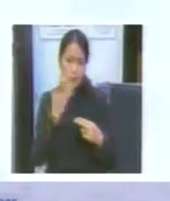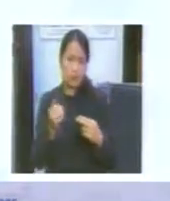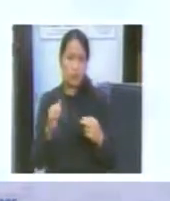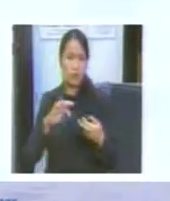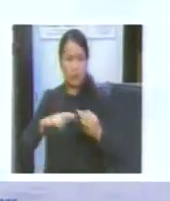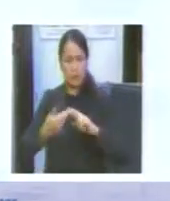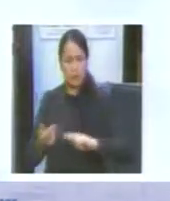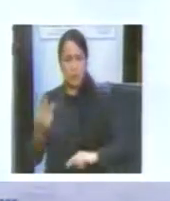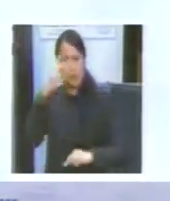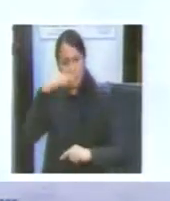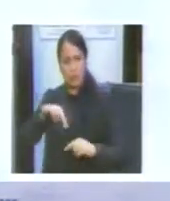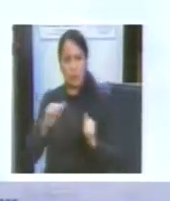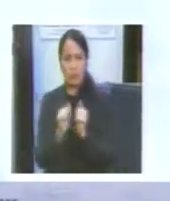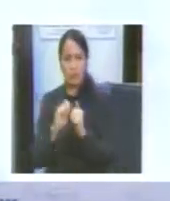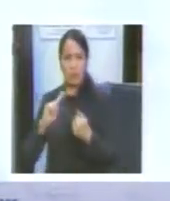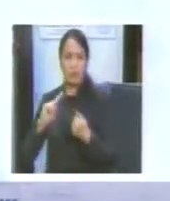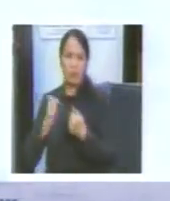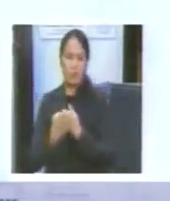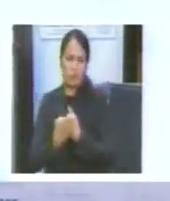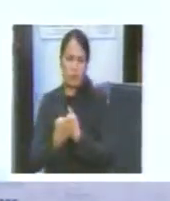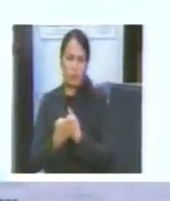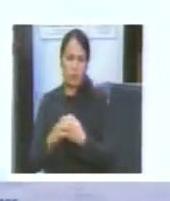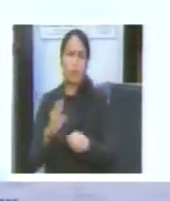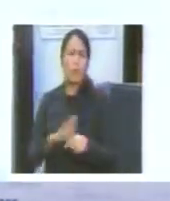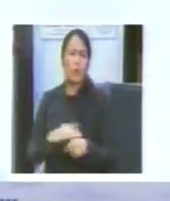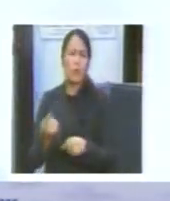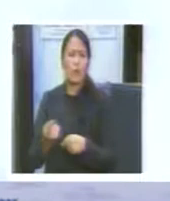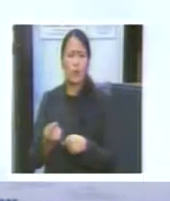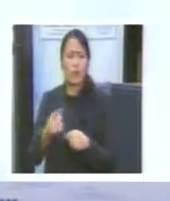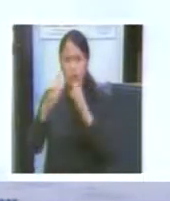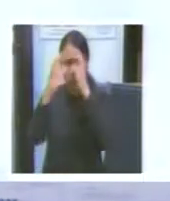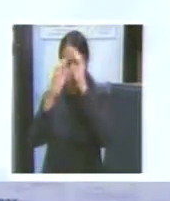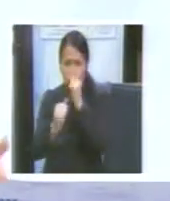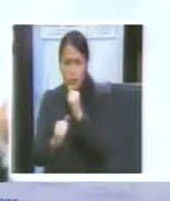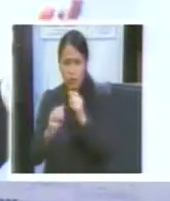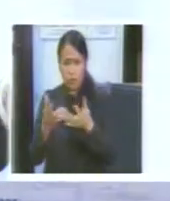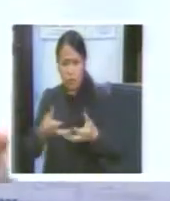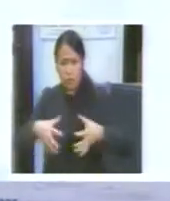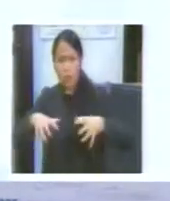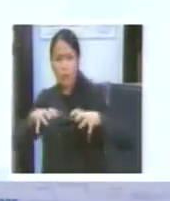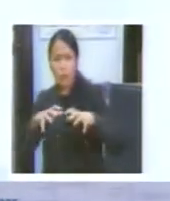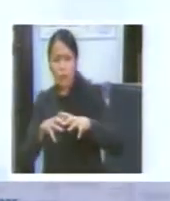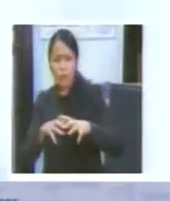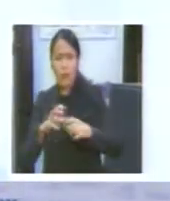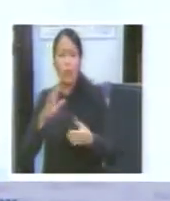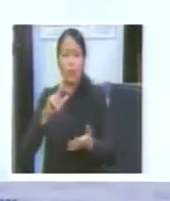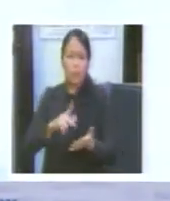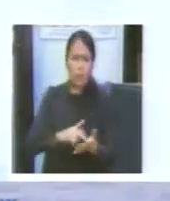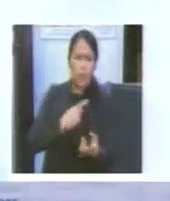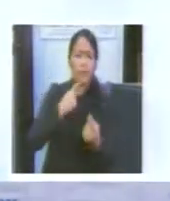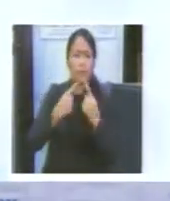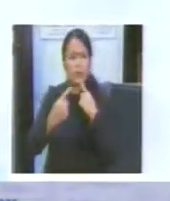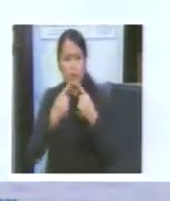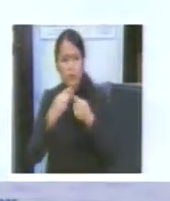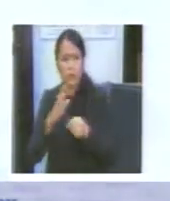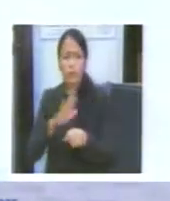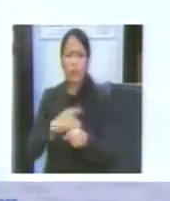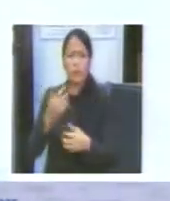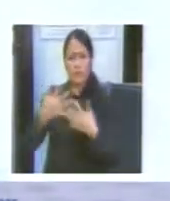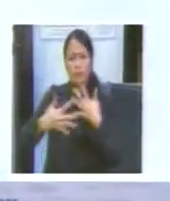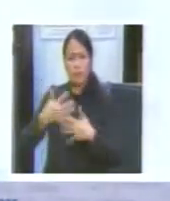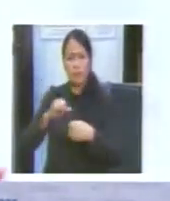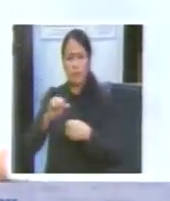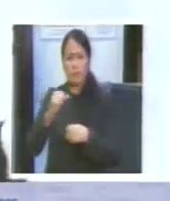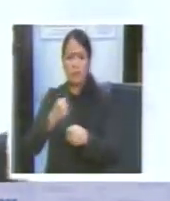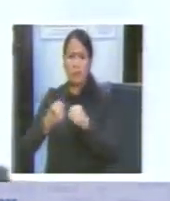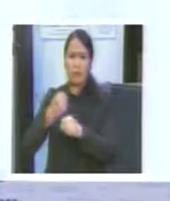La primera es, ¿por qué negociamos el acuerdo global hace ya casi 15, 16 años? ¿Cuál era la